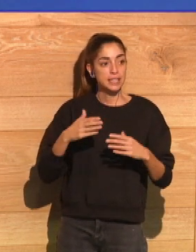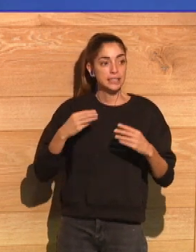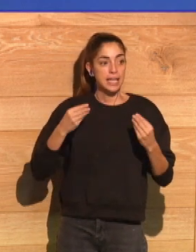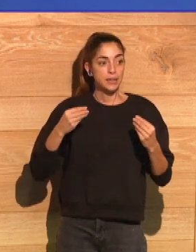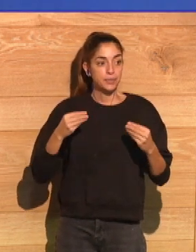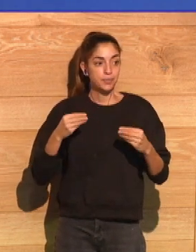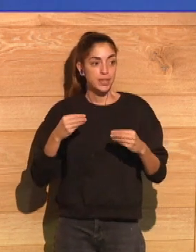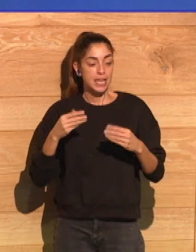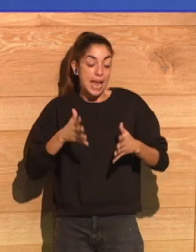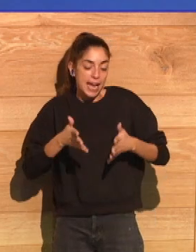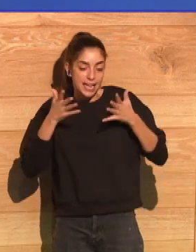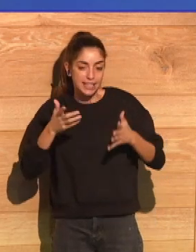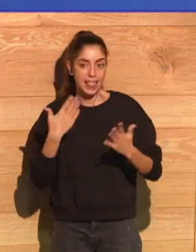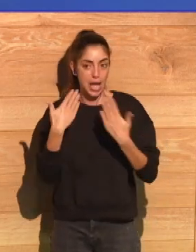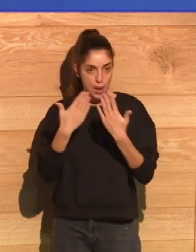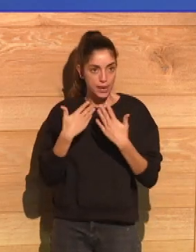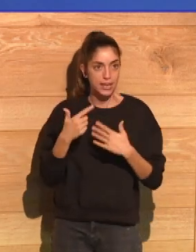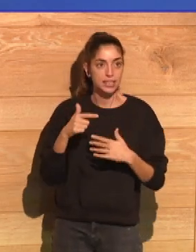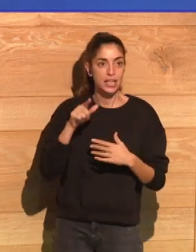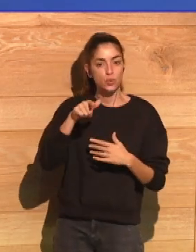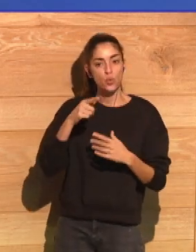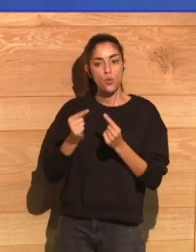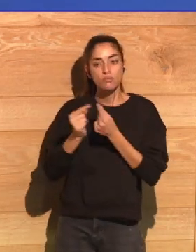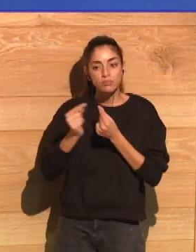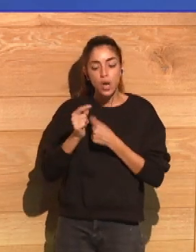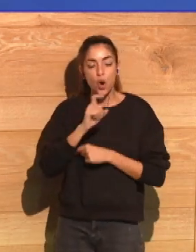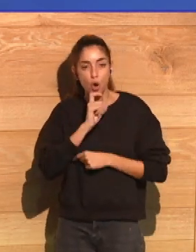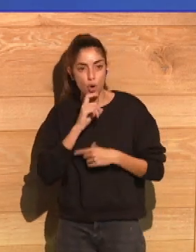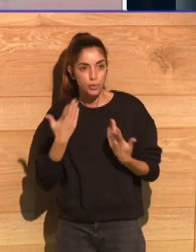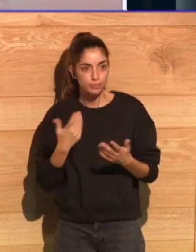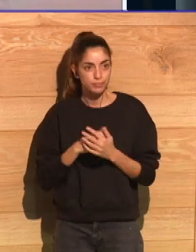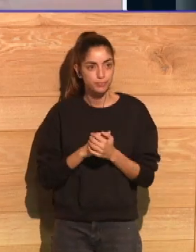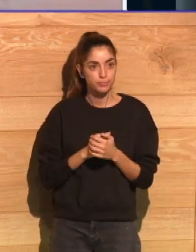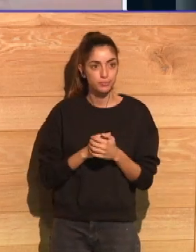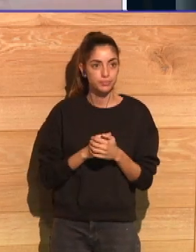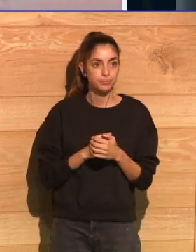¿Cómo llevas esto de las conversaciones online, etcétera?